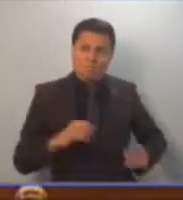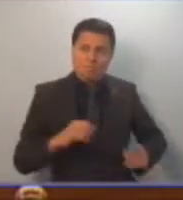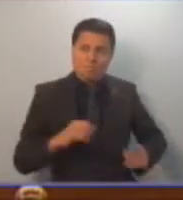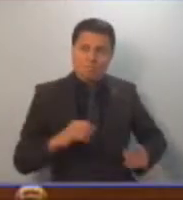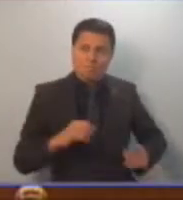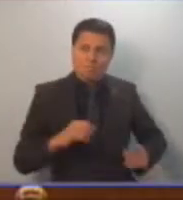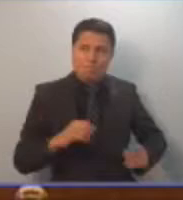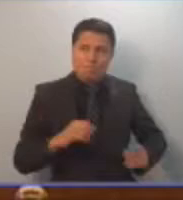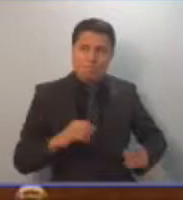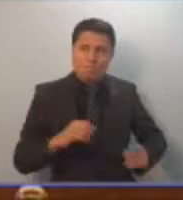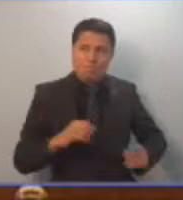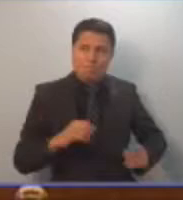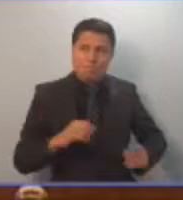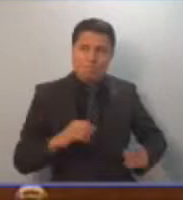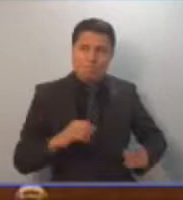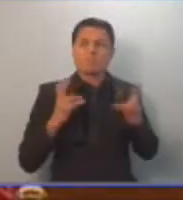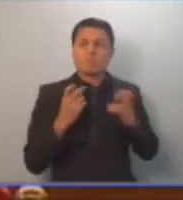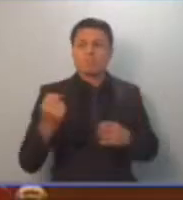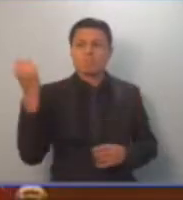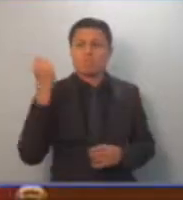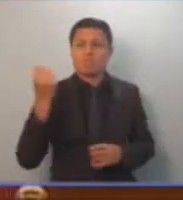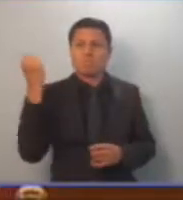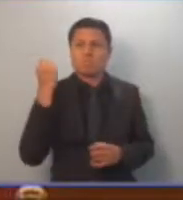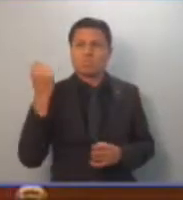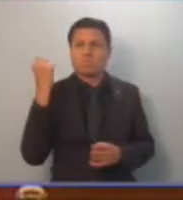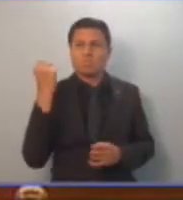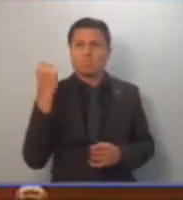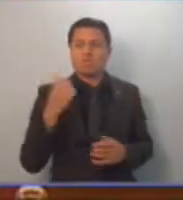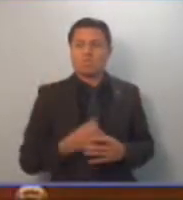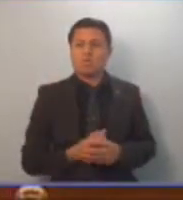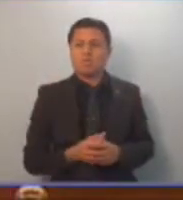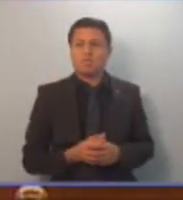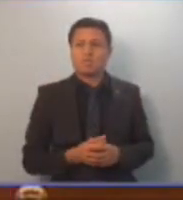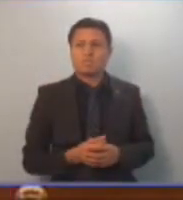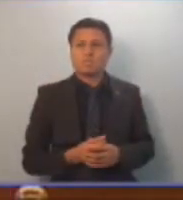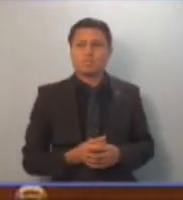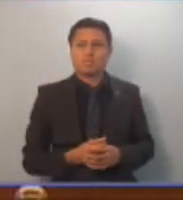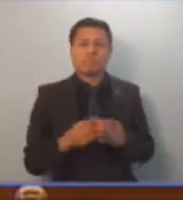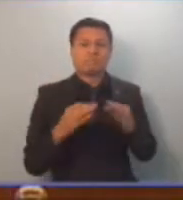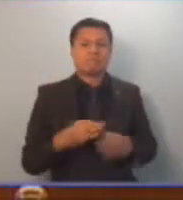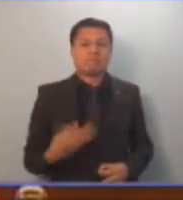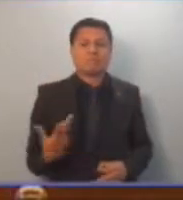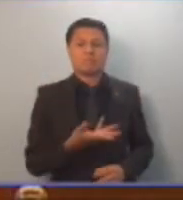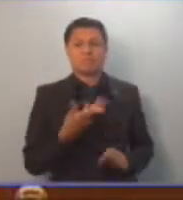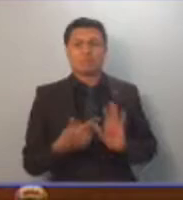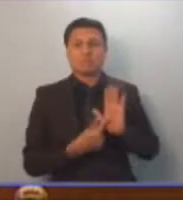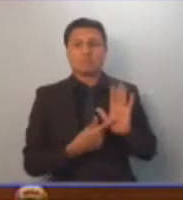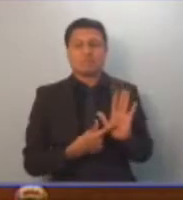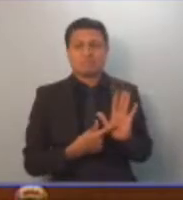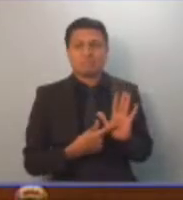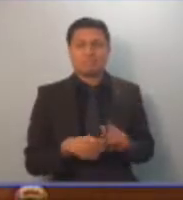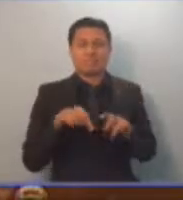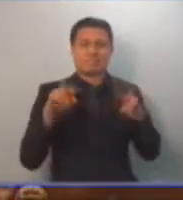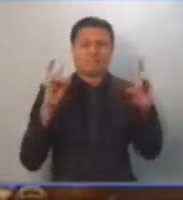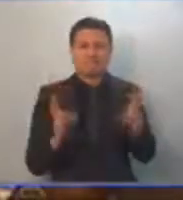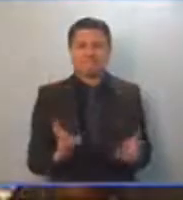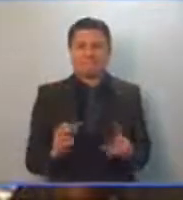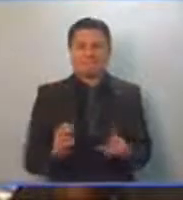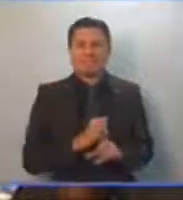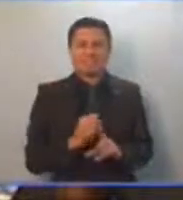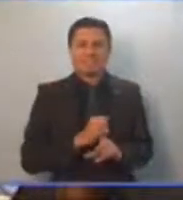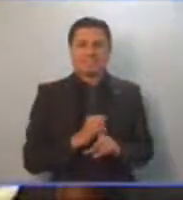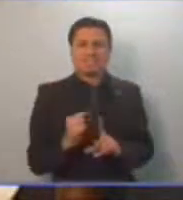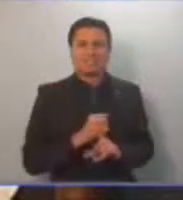historia como un hecho de importancia global y de inspiración para todos los pueblos del mundo. Por estos hechos de gran mérito y